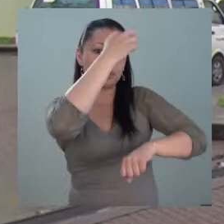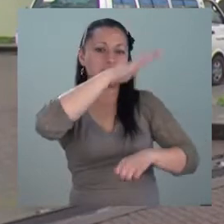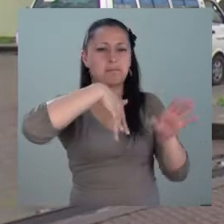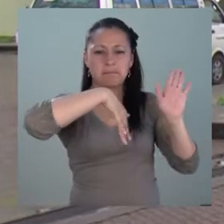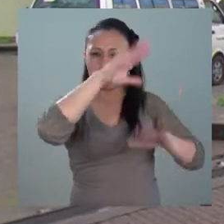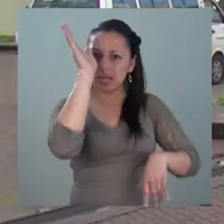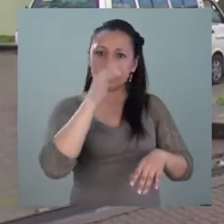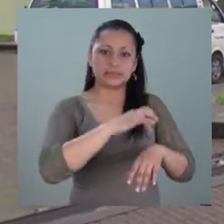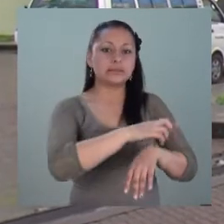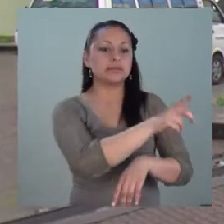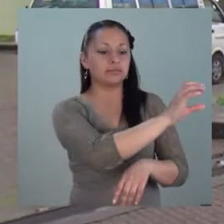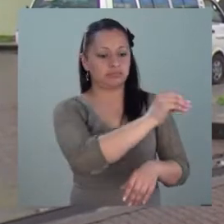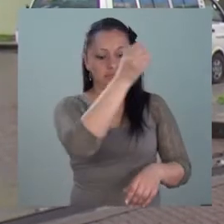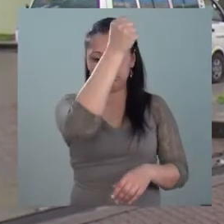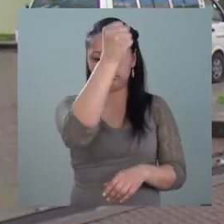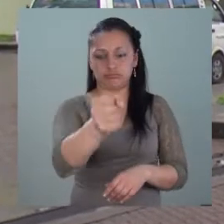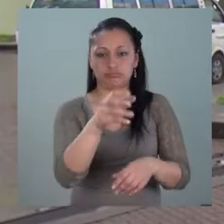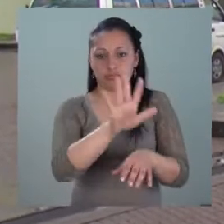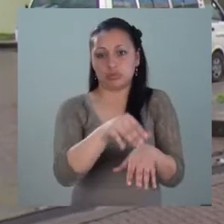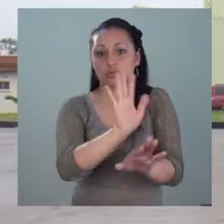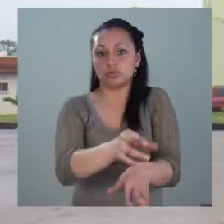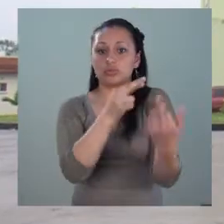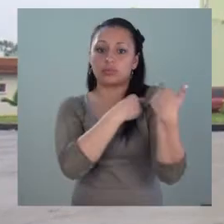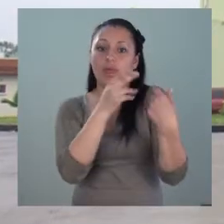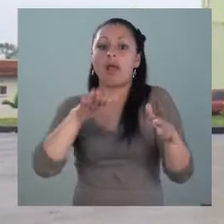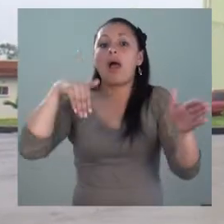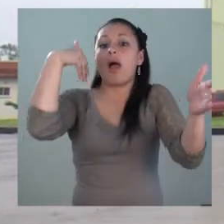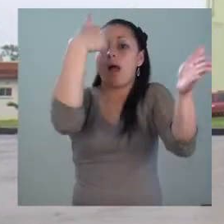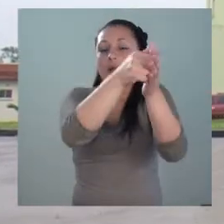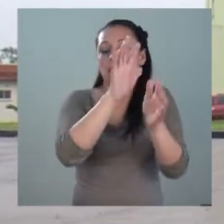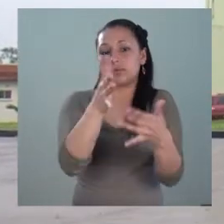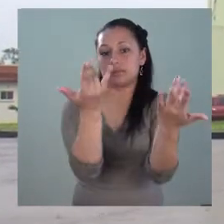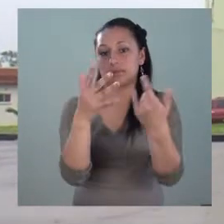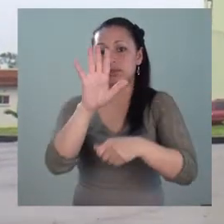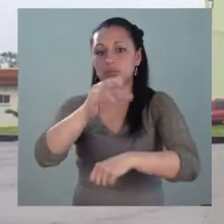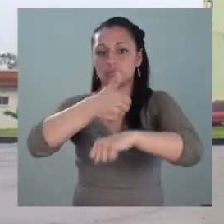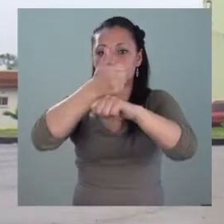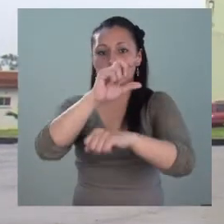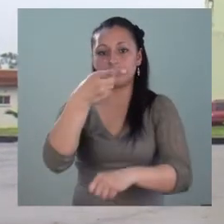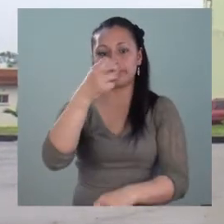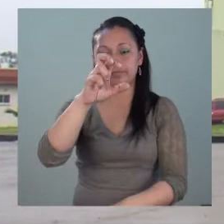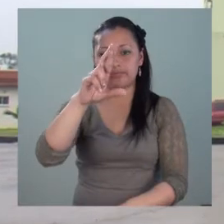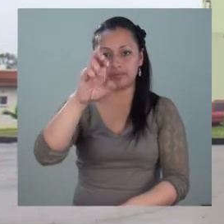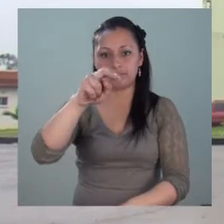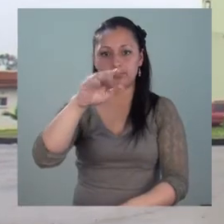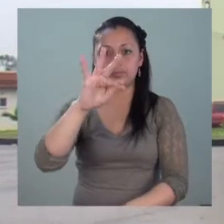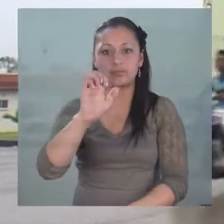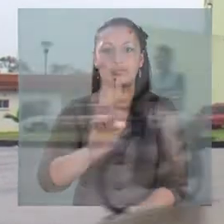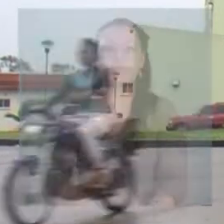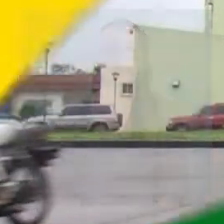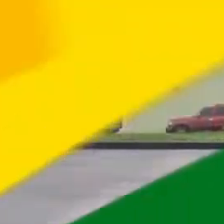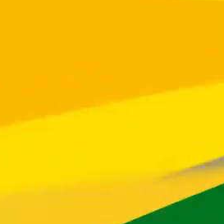capacidades técnicas para asumir esta responsabilidad hasta tanto la Junta nombre un gerente en propiedad.